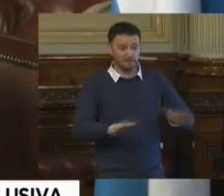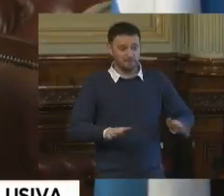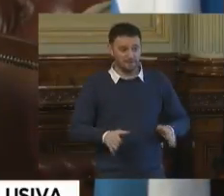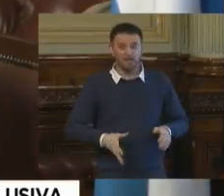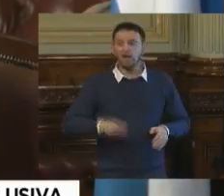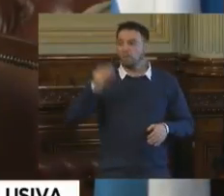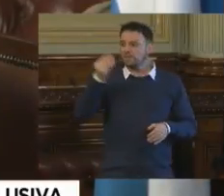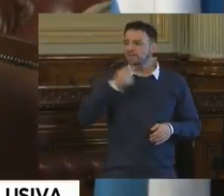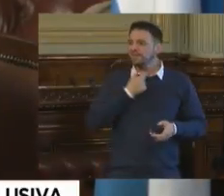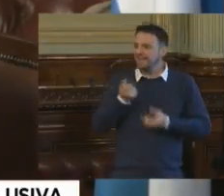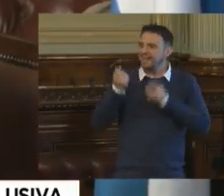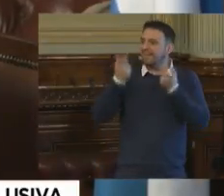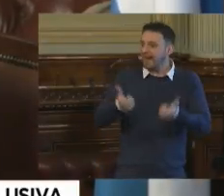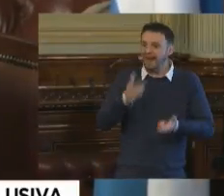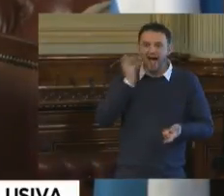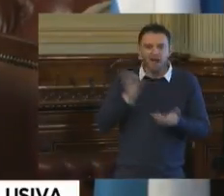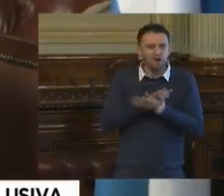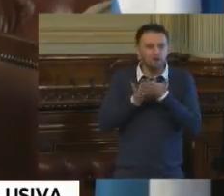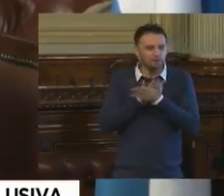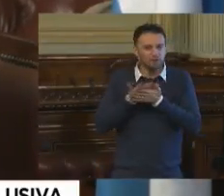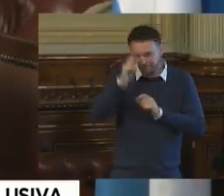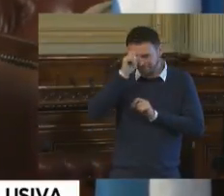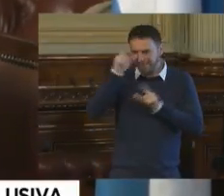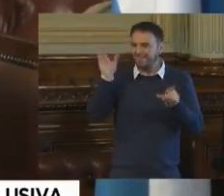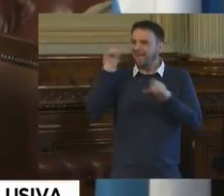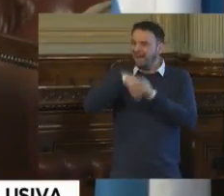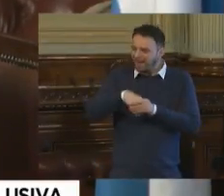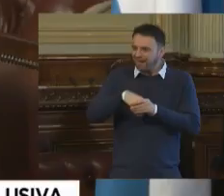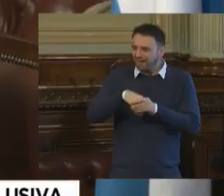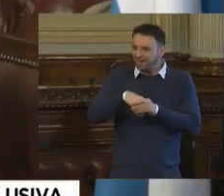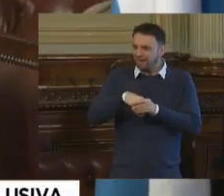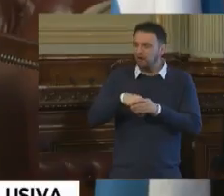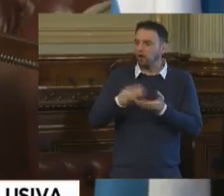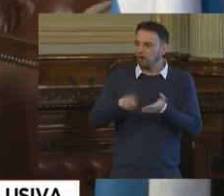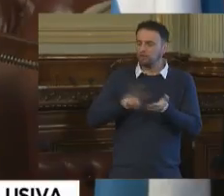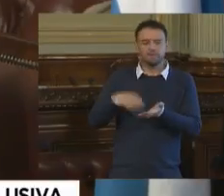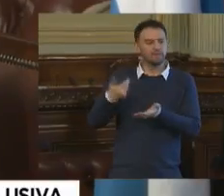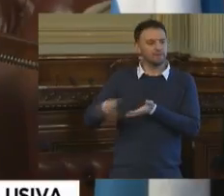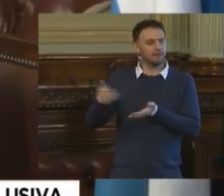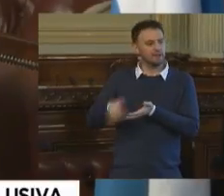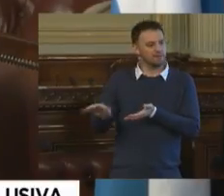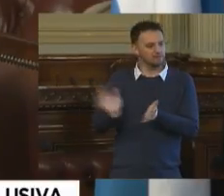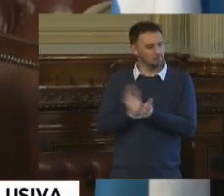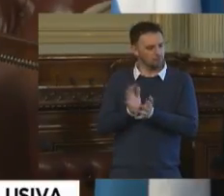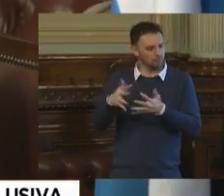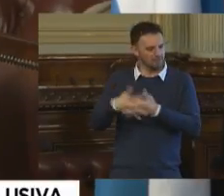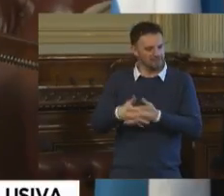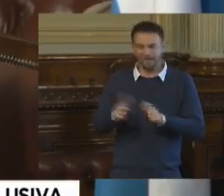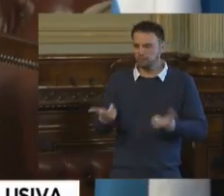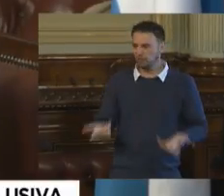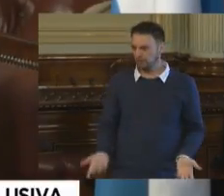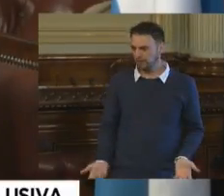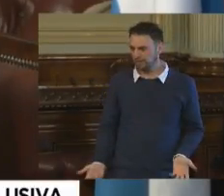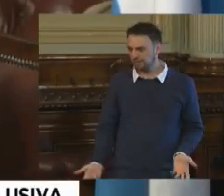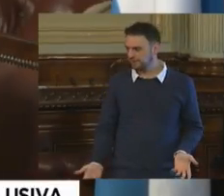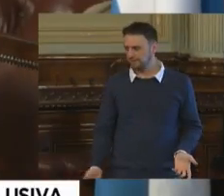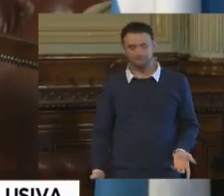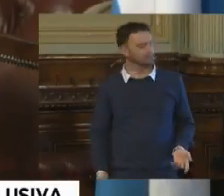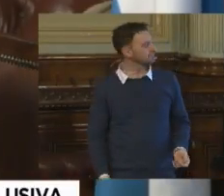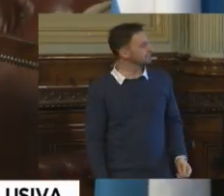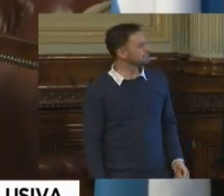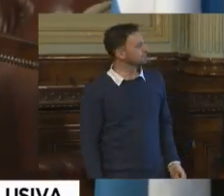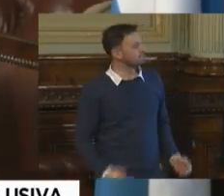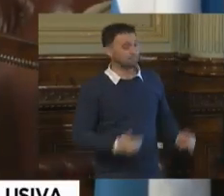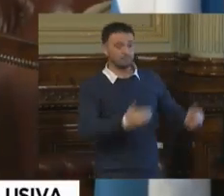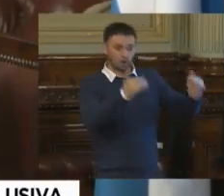como a veces incluso queriendo aportar no se sabe qué clase de solución en realidad lo que hacemos es perpetuar la separación y el